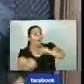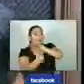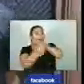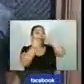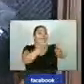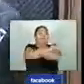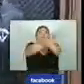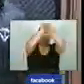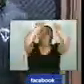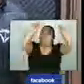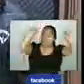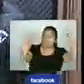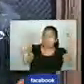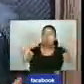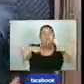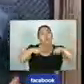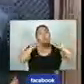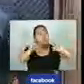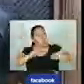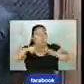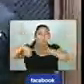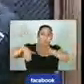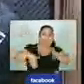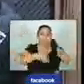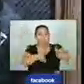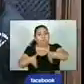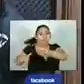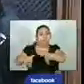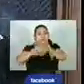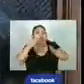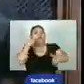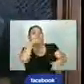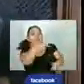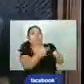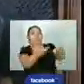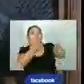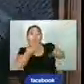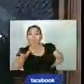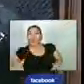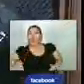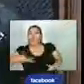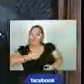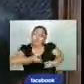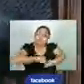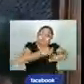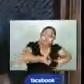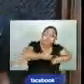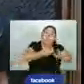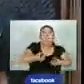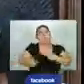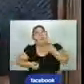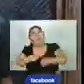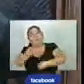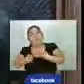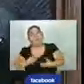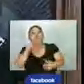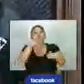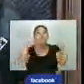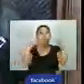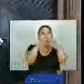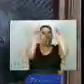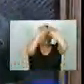mañana de mi lecho para decir que mi camino no es estrecho y que somos raperos con palabras pero hablamos más con hechos. Como el